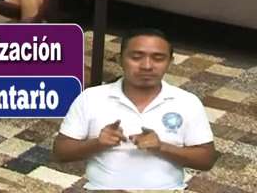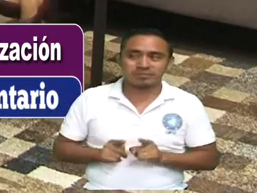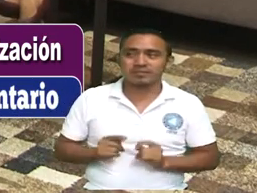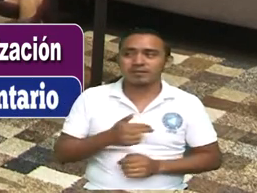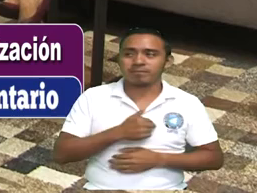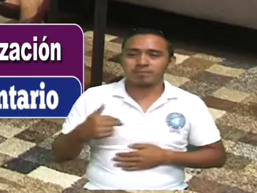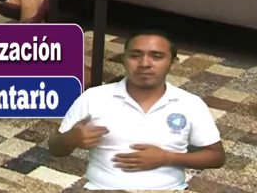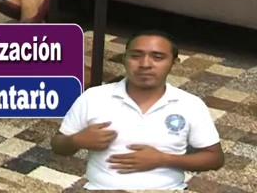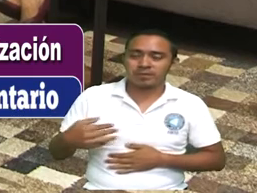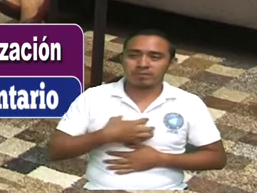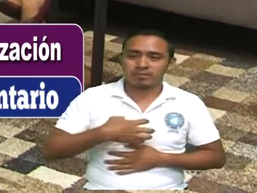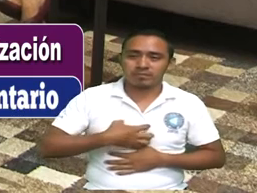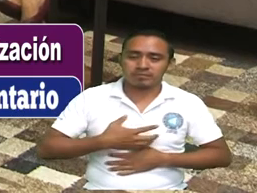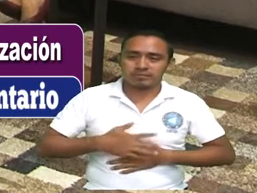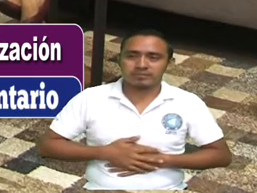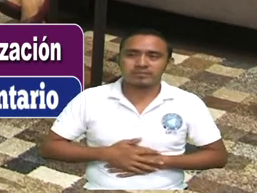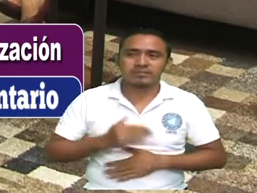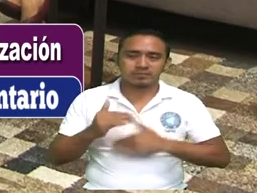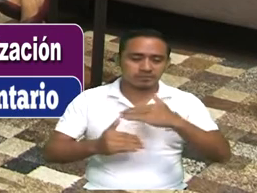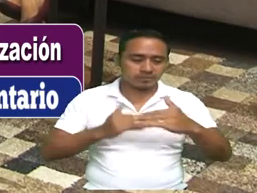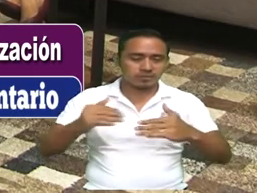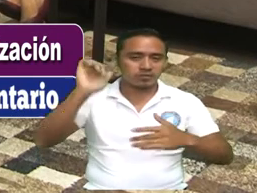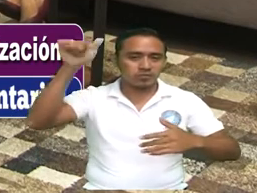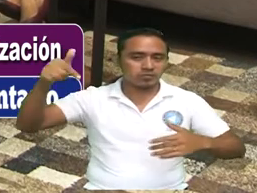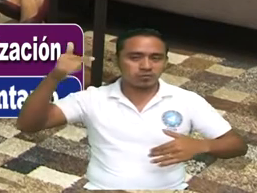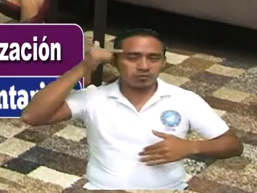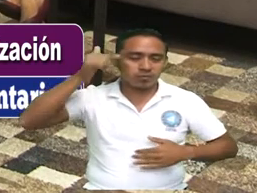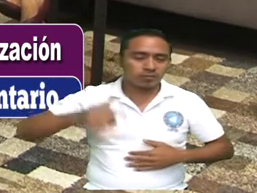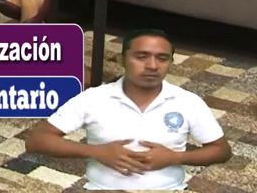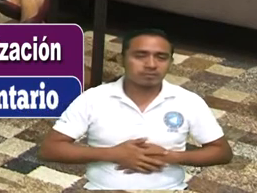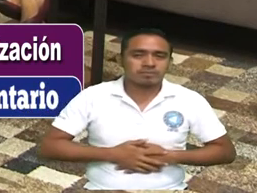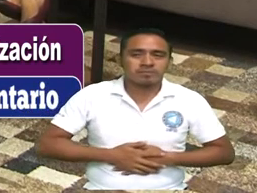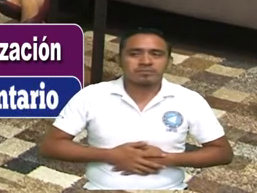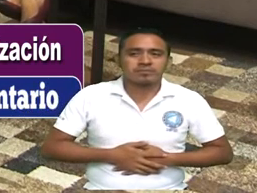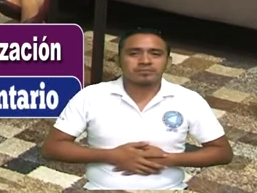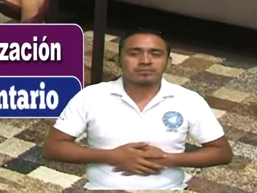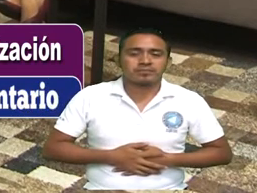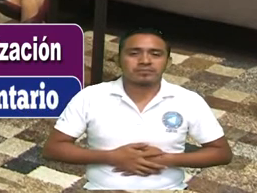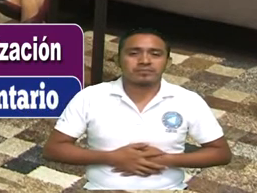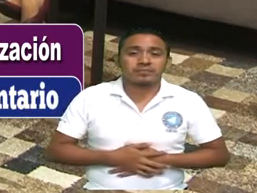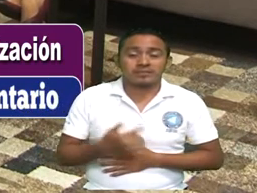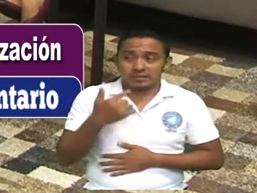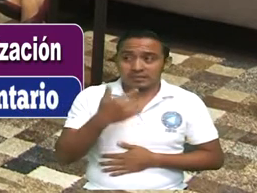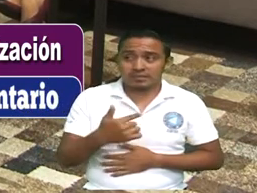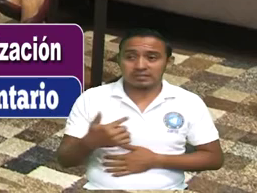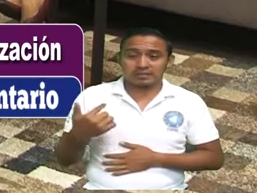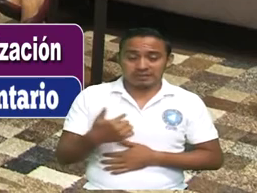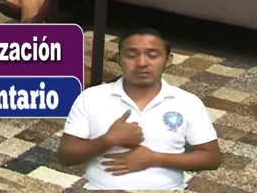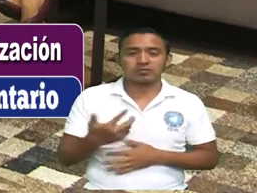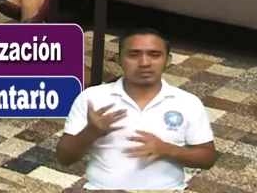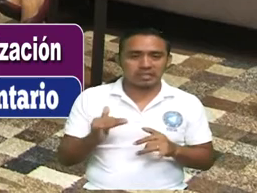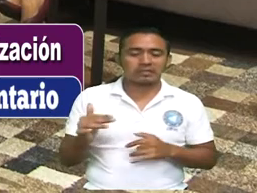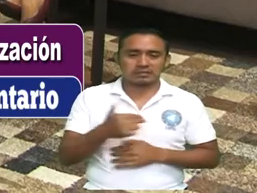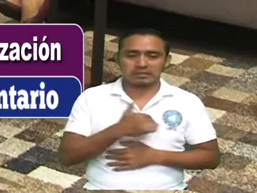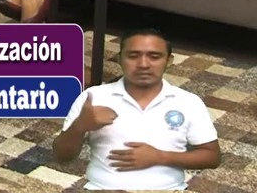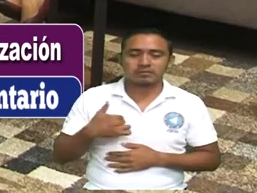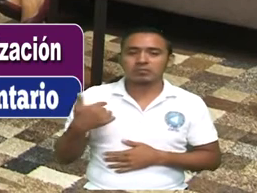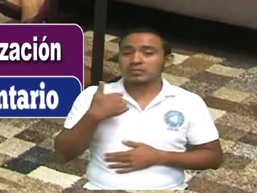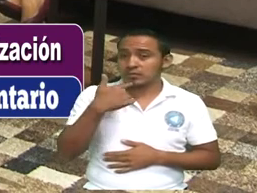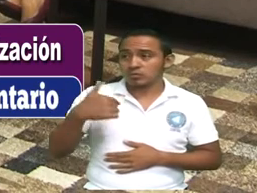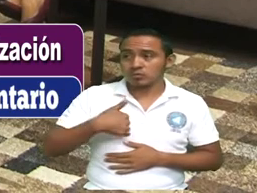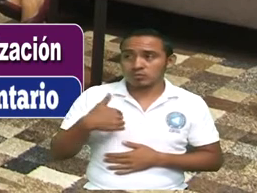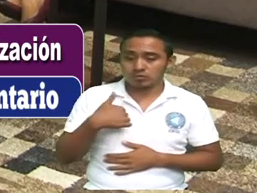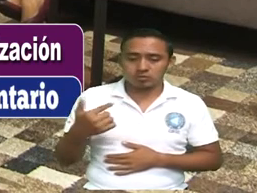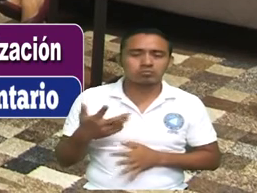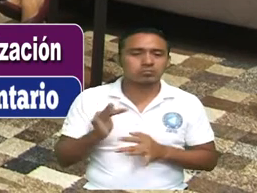a poco lo que ha venido haciendo el gobierno, ¿verdad? Uh-huh. Entonces, cuando yo te digo hemos, porque yo soy docente, pues me siento en